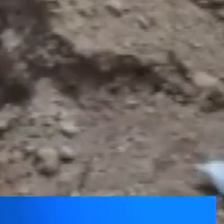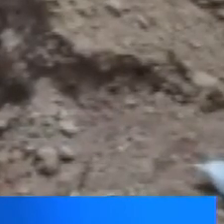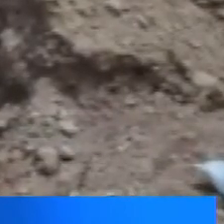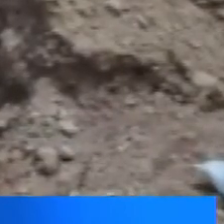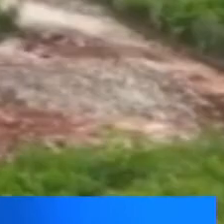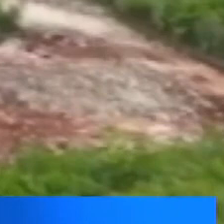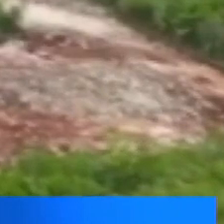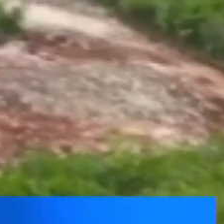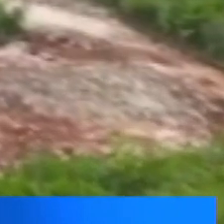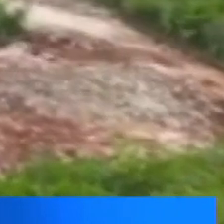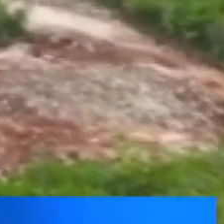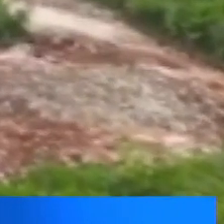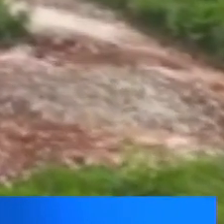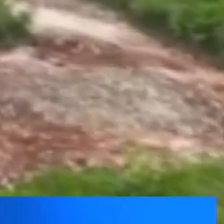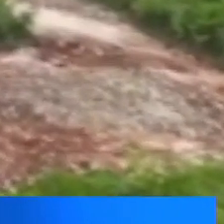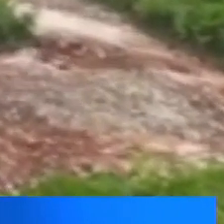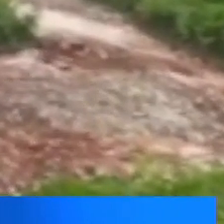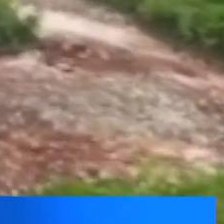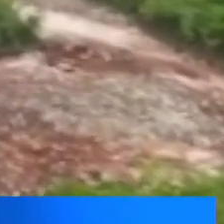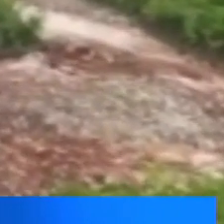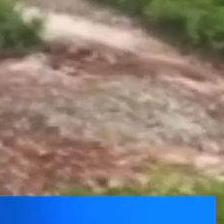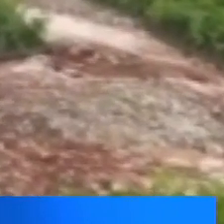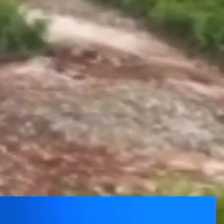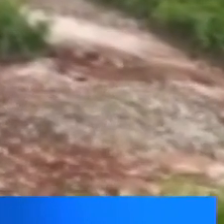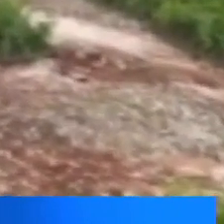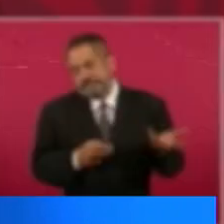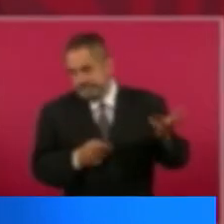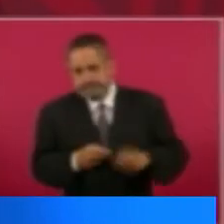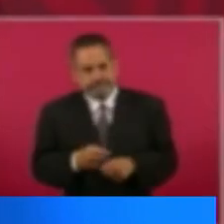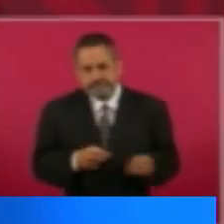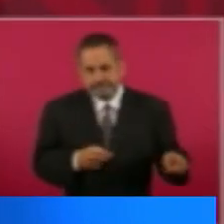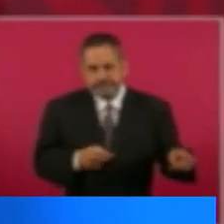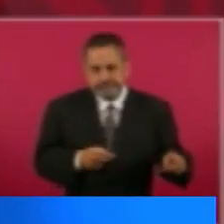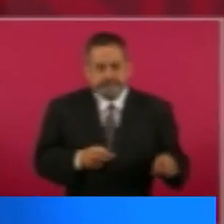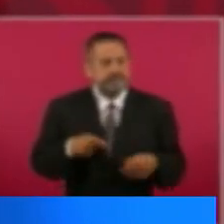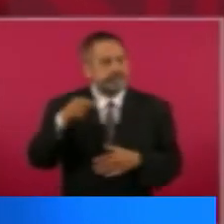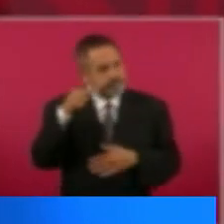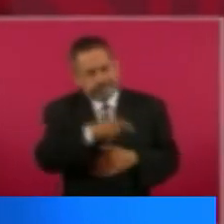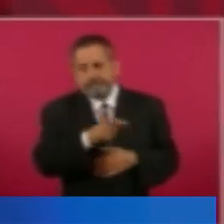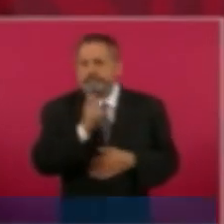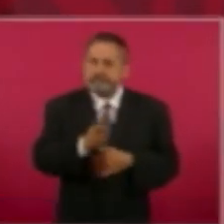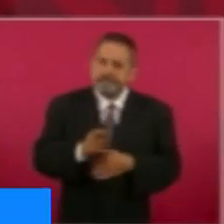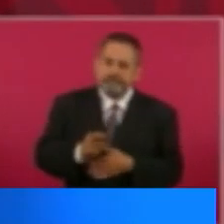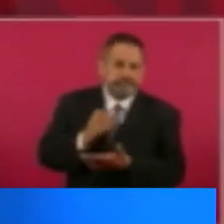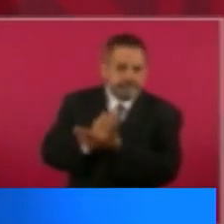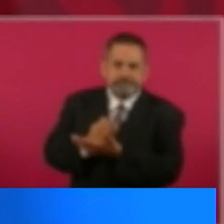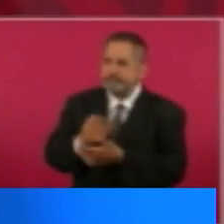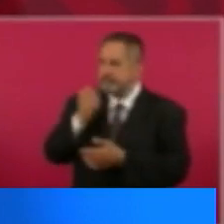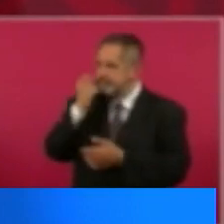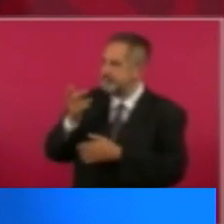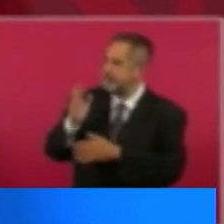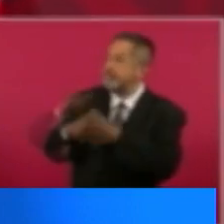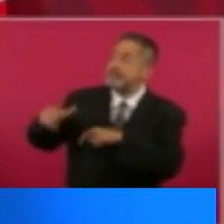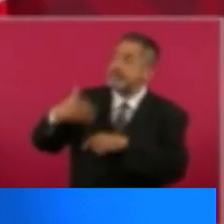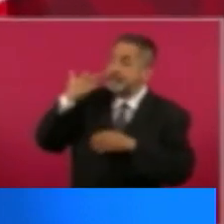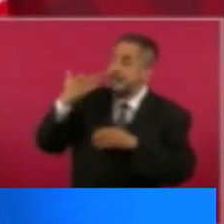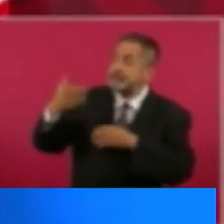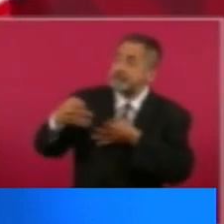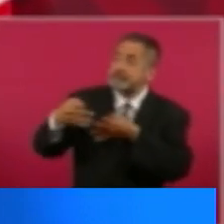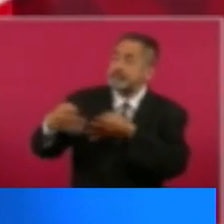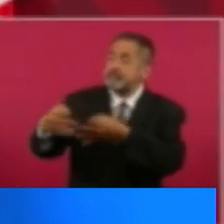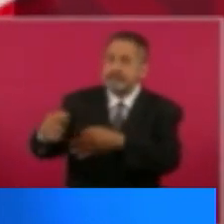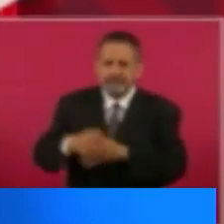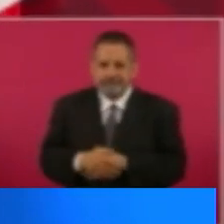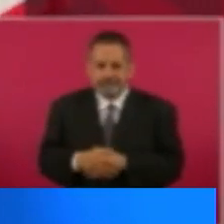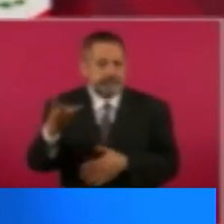argumentando que se dañan vestigios arqueológicos lo que quieren también es que se nos pase el tiempo que nos